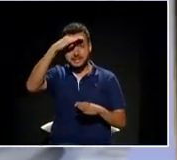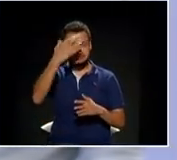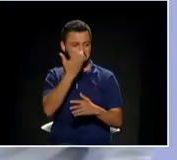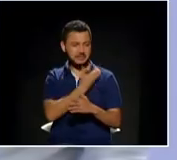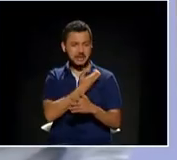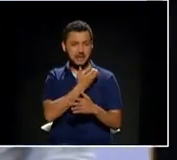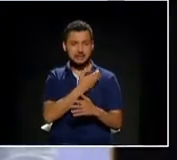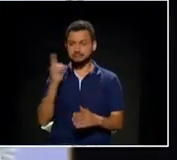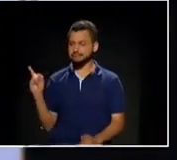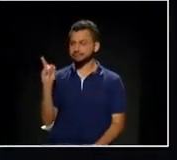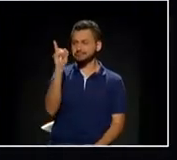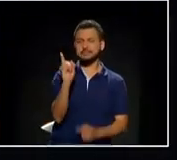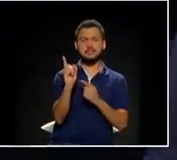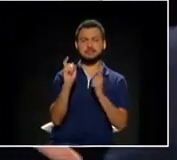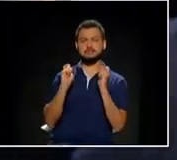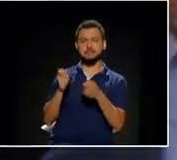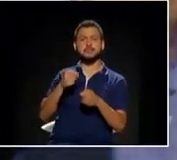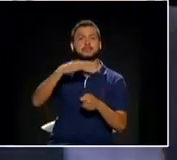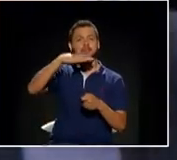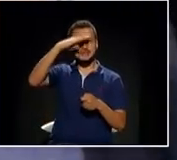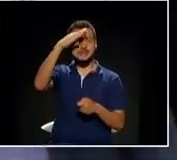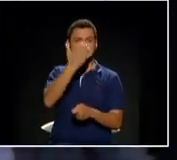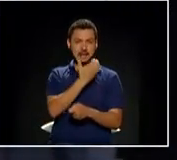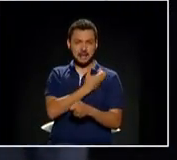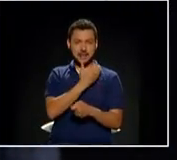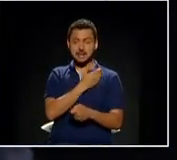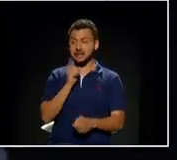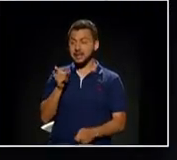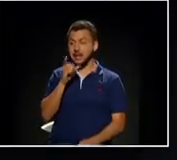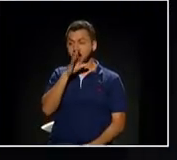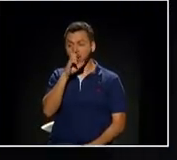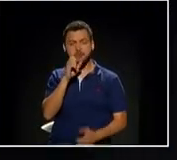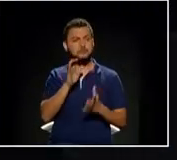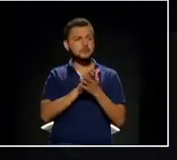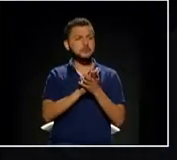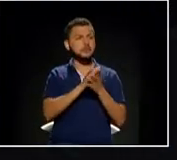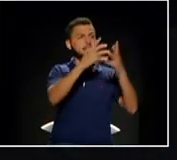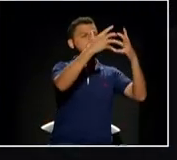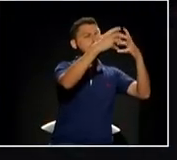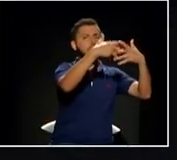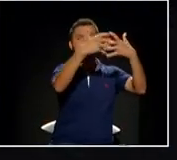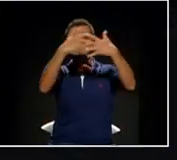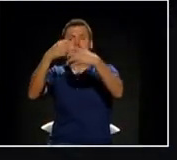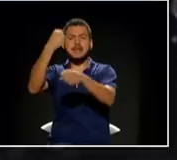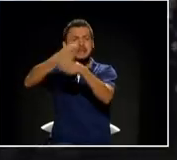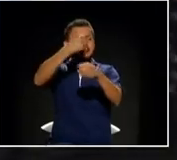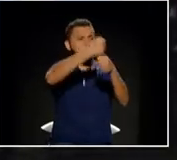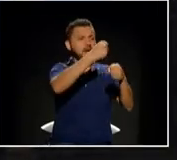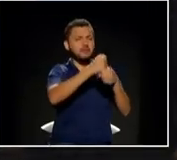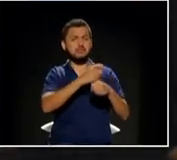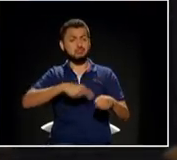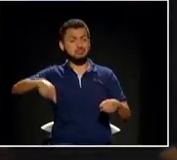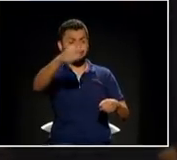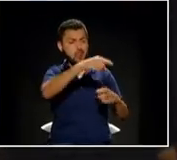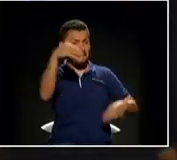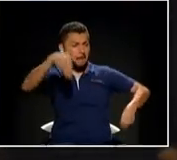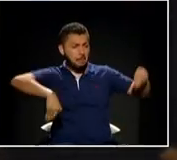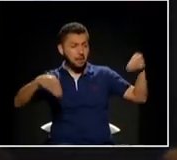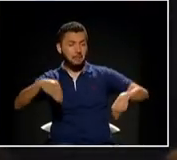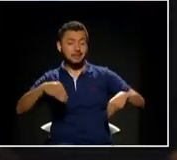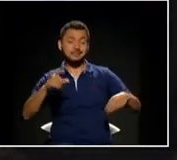genere confianza con los empresarios en un alcalde que haya hablado mal de los empresarios de medellín que haya dicho que son corruptos entre otras cosas estamos un gobierno